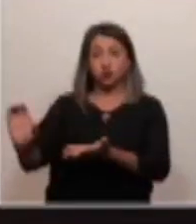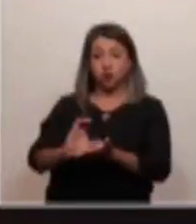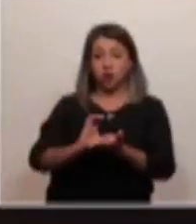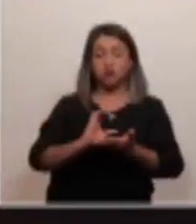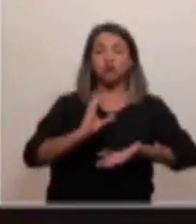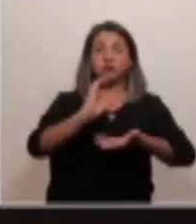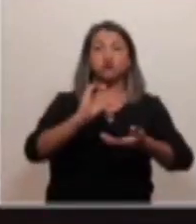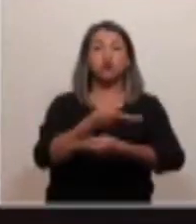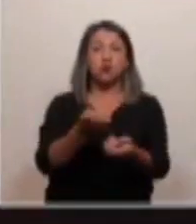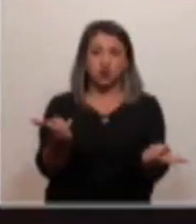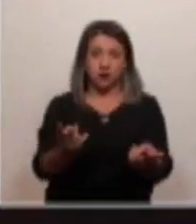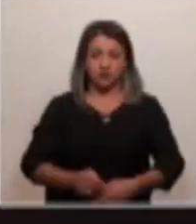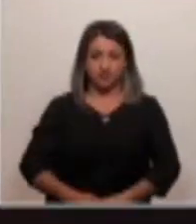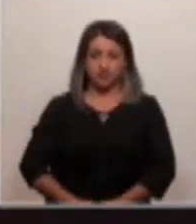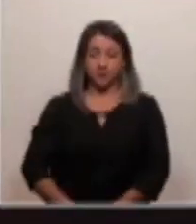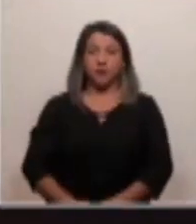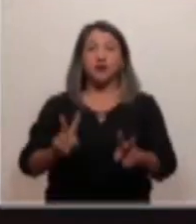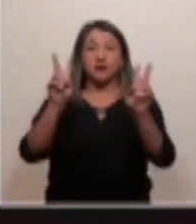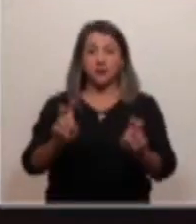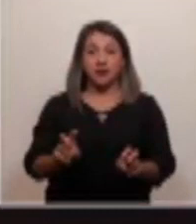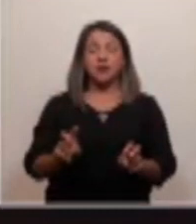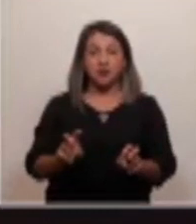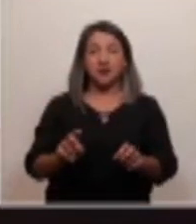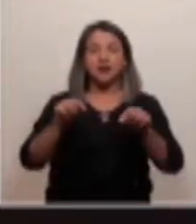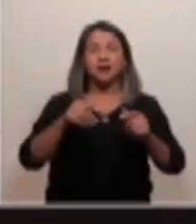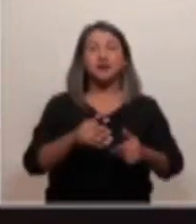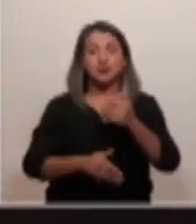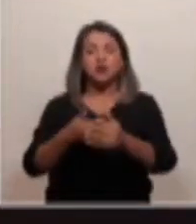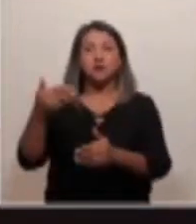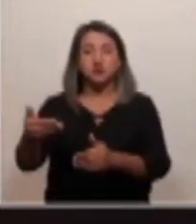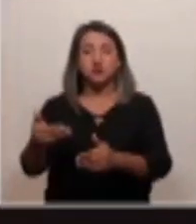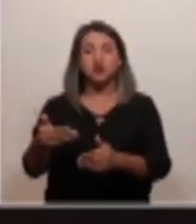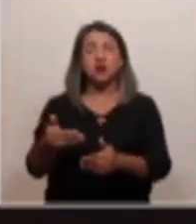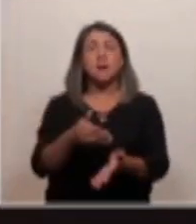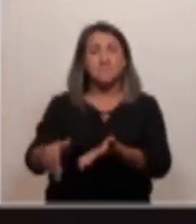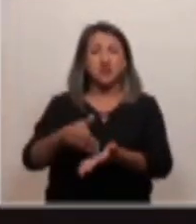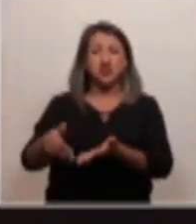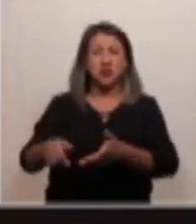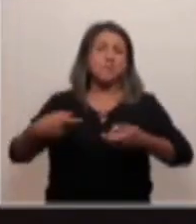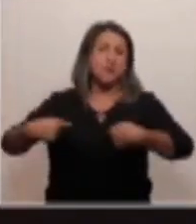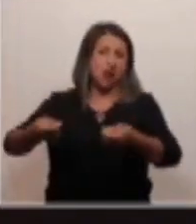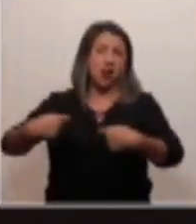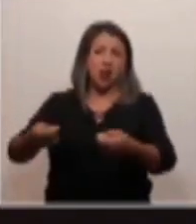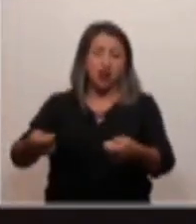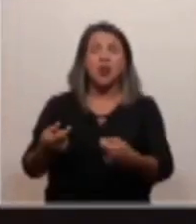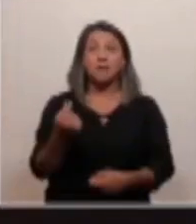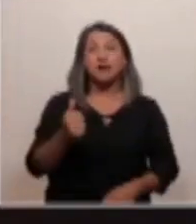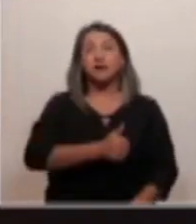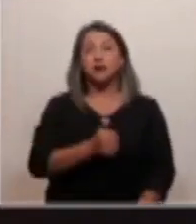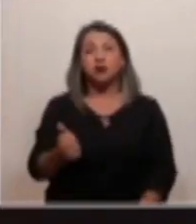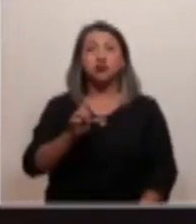pública. El tema de fondo es que este proceso ha costado millones, se siguen gastando millones, es plata de todos los